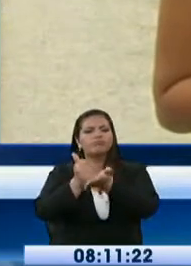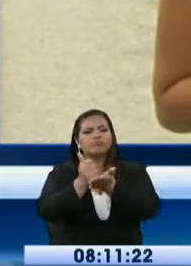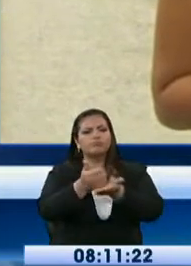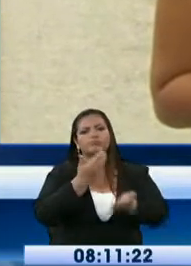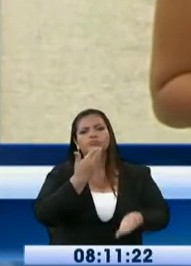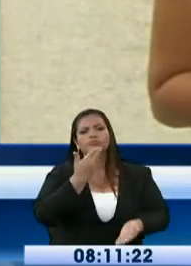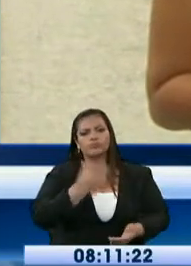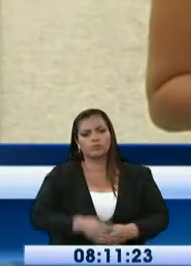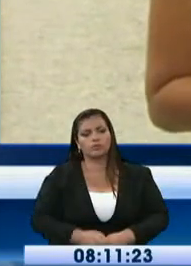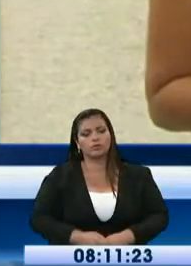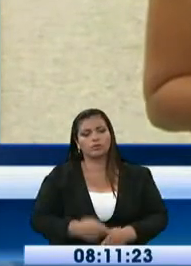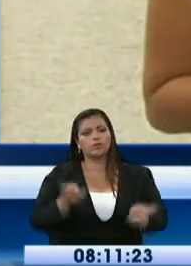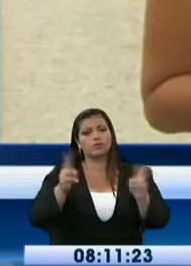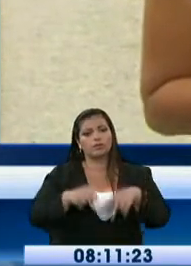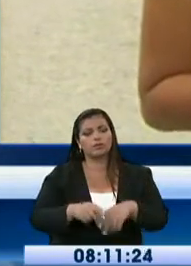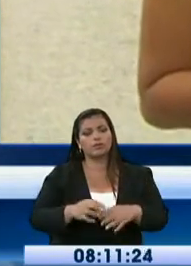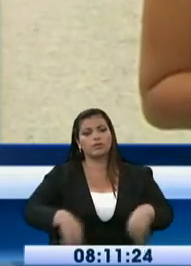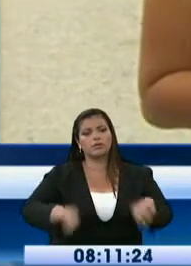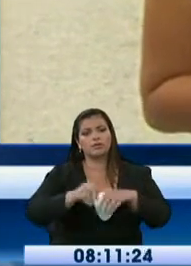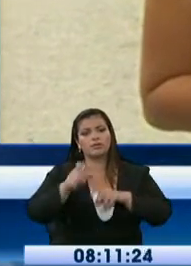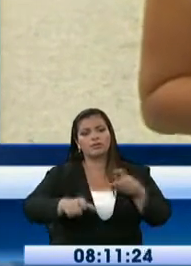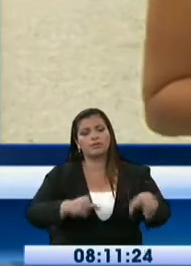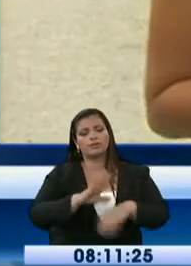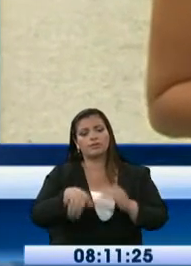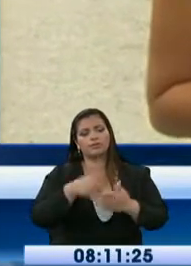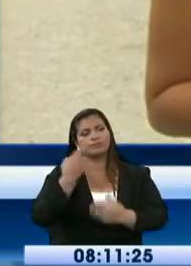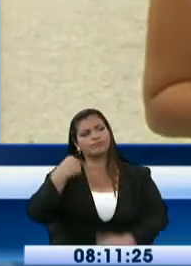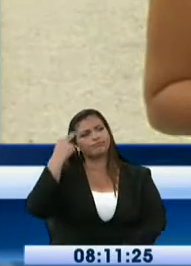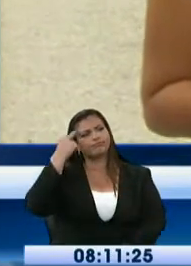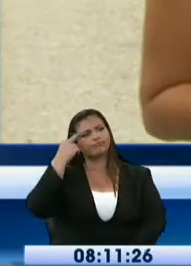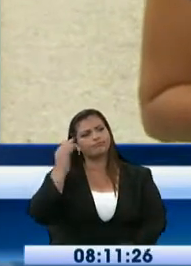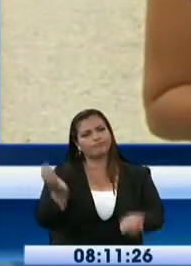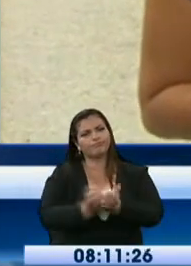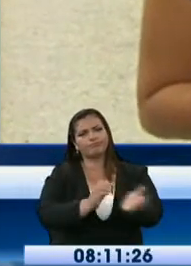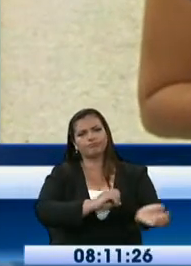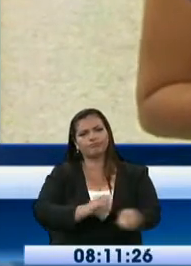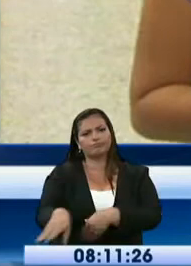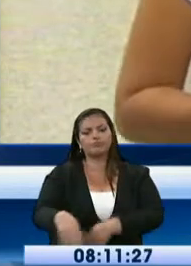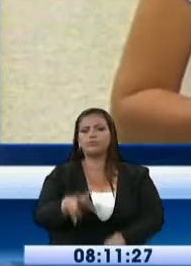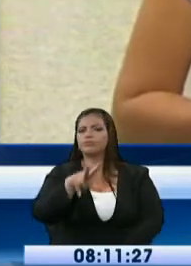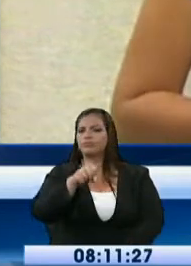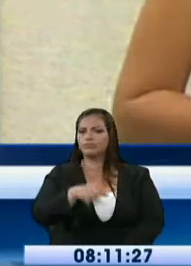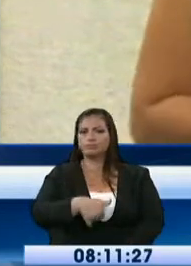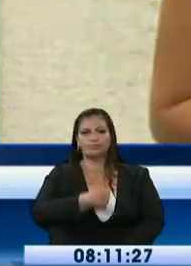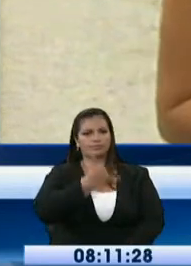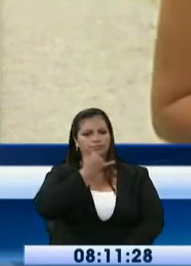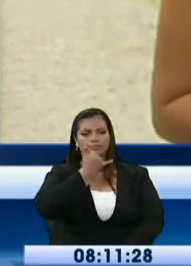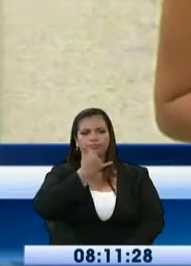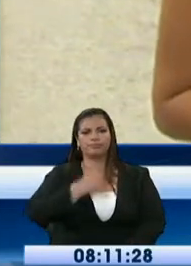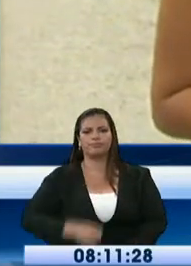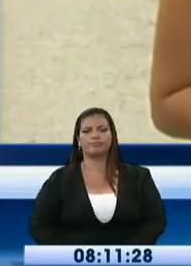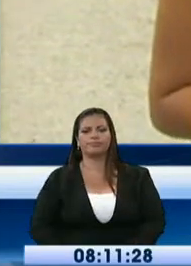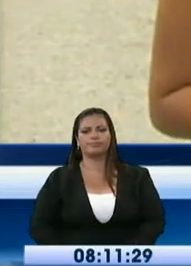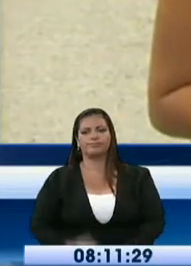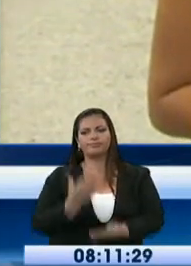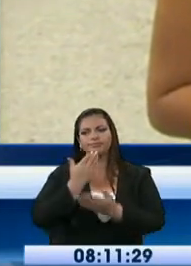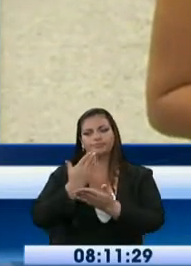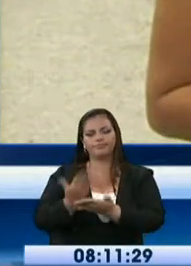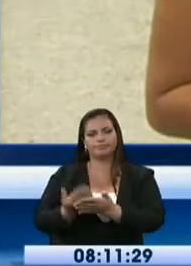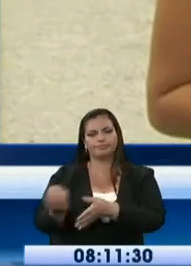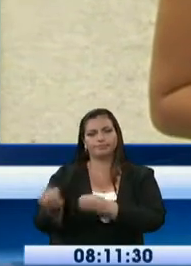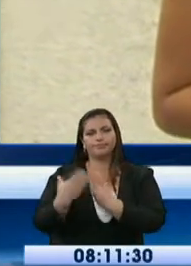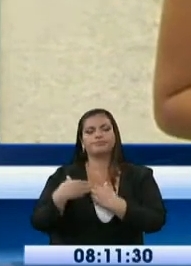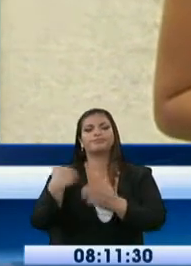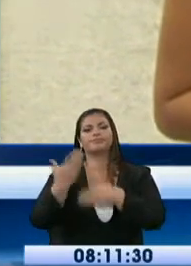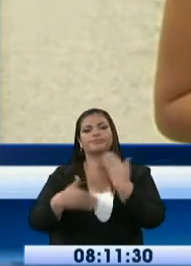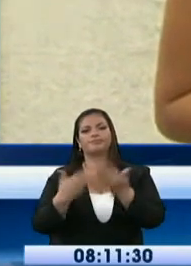que debe tener la ciudadanía de la importancia de no tirar desechos en esas zanjas. Vamos a regresar a estudios. Bueno, Luciola, gracias. Más adelante volveremos a